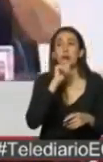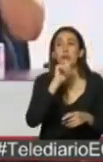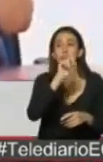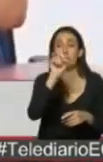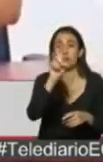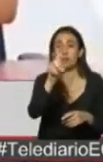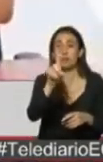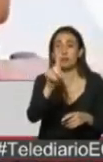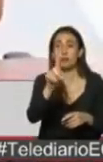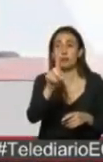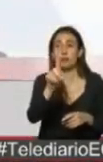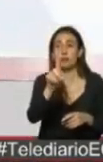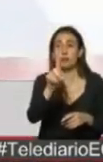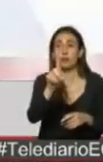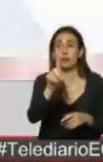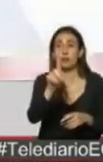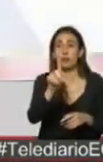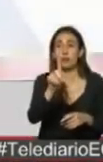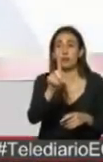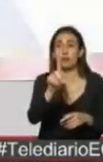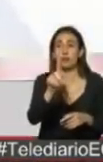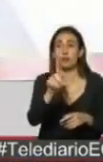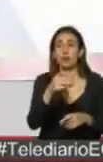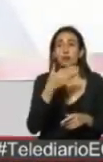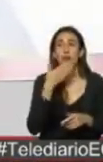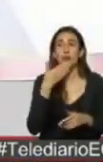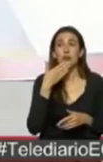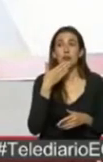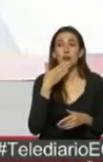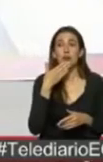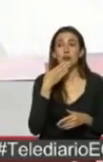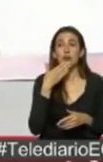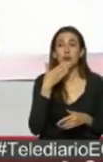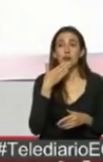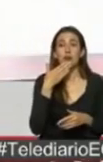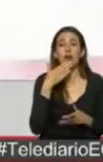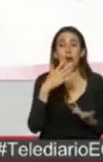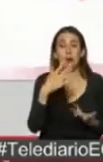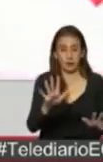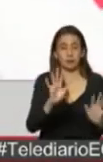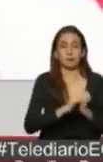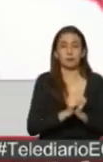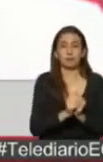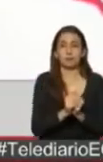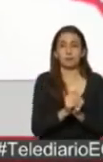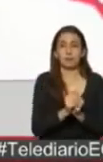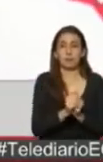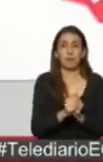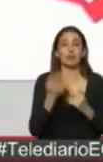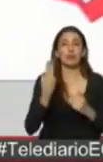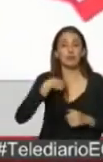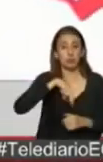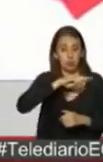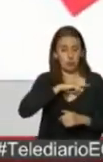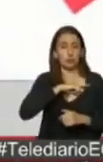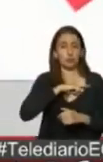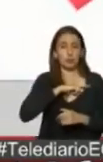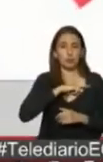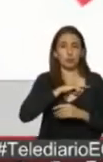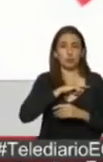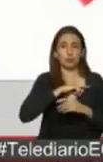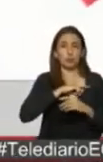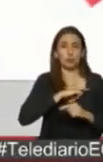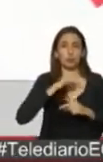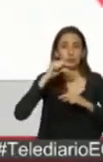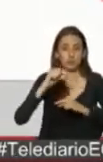más teníamos? No, es que preguntaba también cómo se va a trabajar. Sí, disculpe. A ver, ya estamos llenando